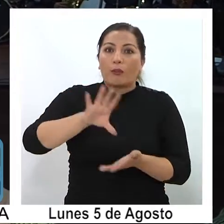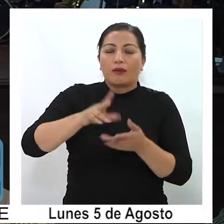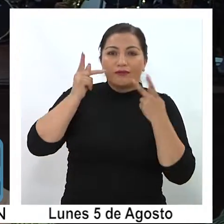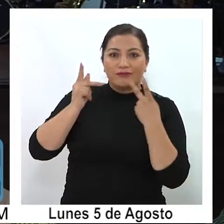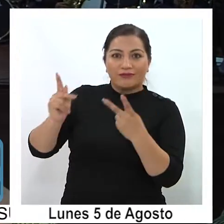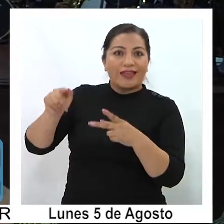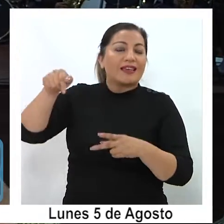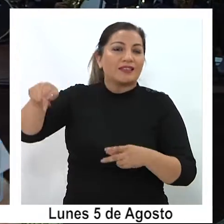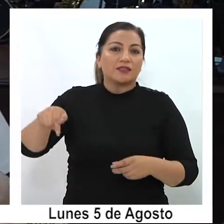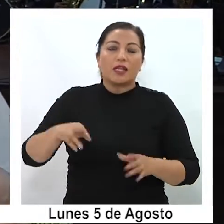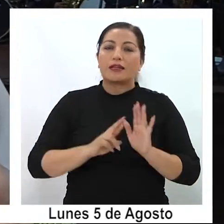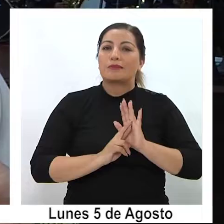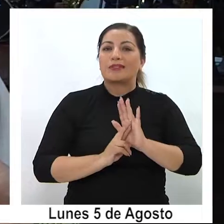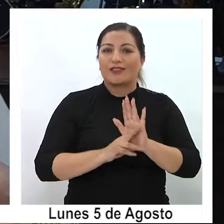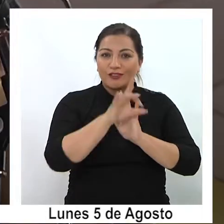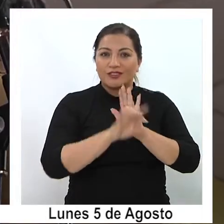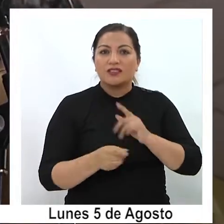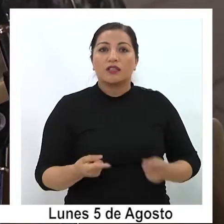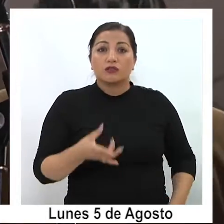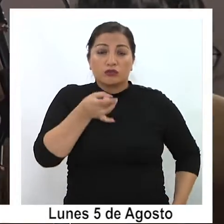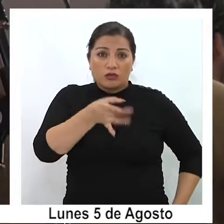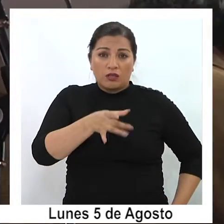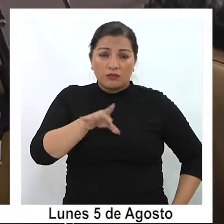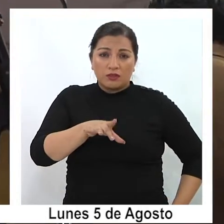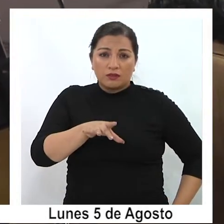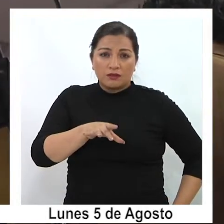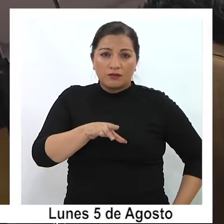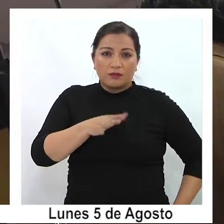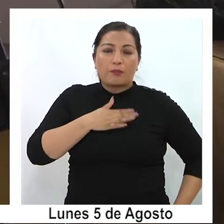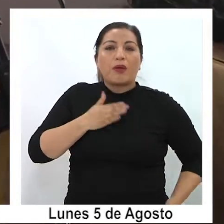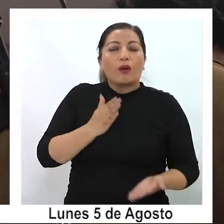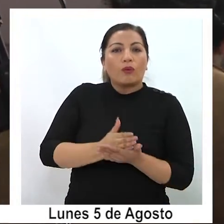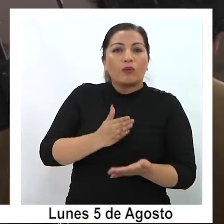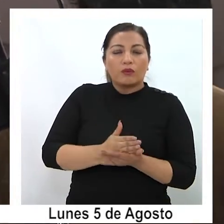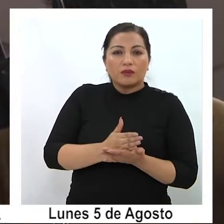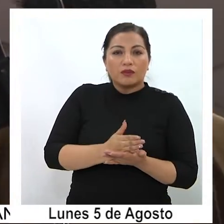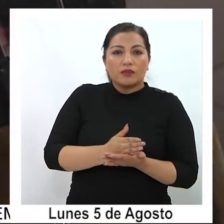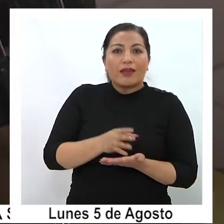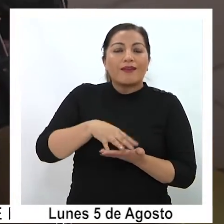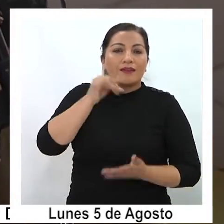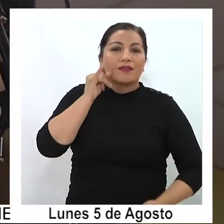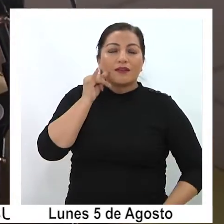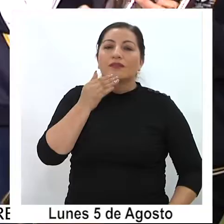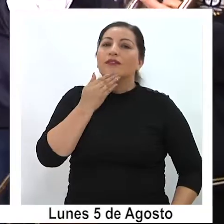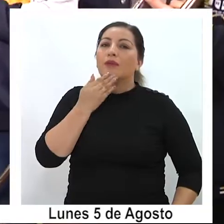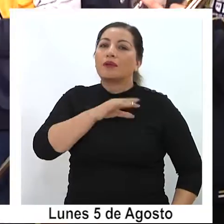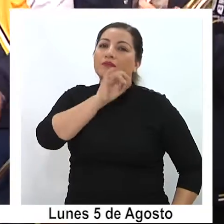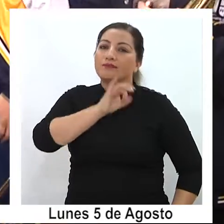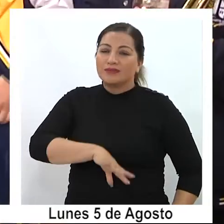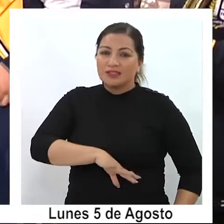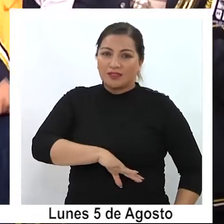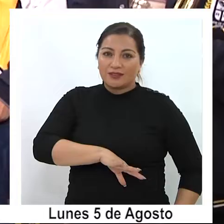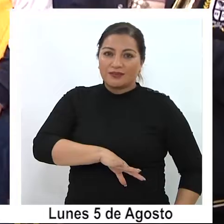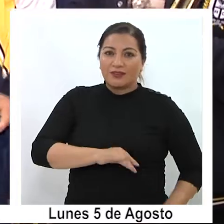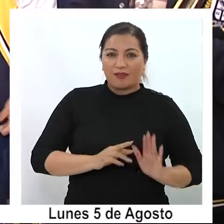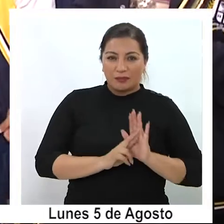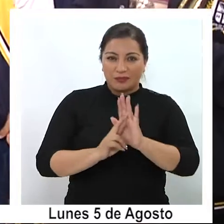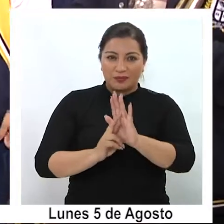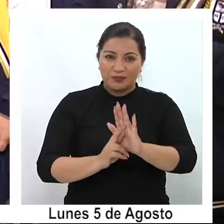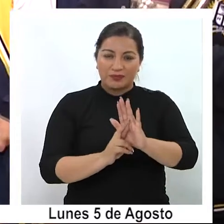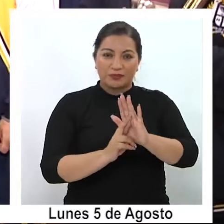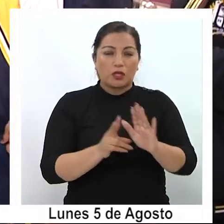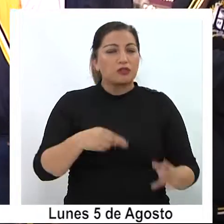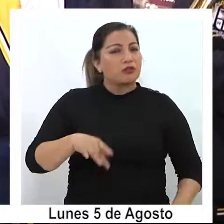entonces la representación nuestra no iría solamente por parte de nuestro colegio ni por nuestra ciudad, sino que también por nuestro país. Así que